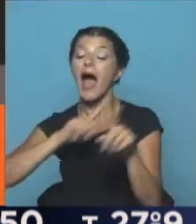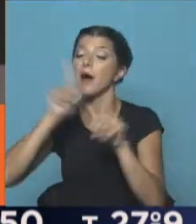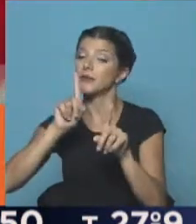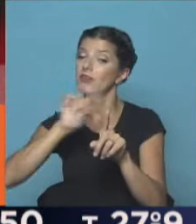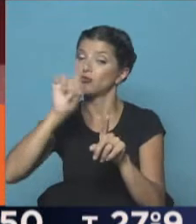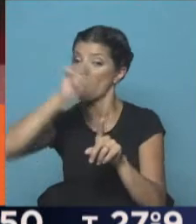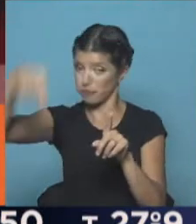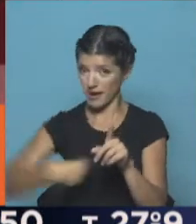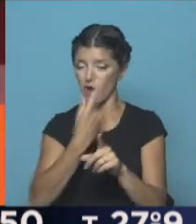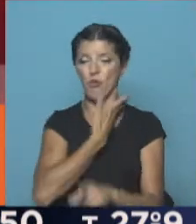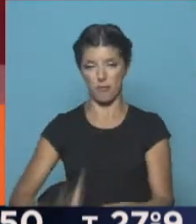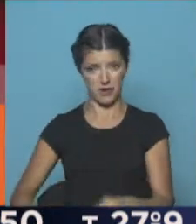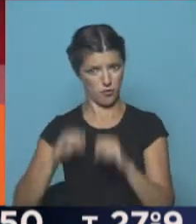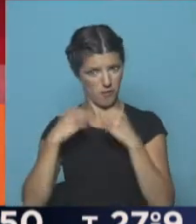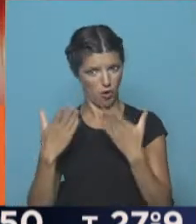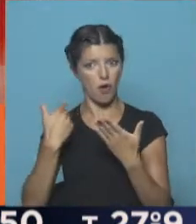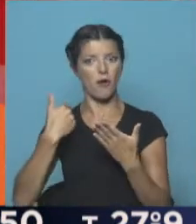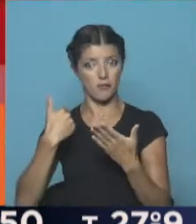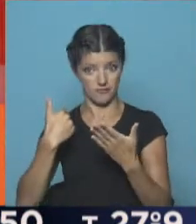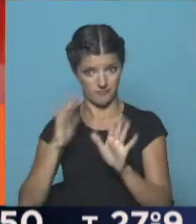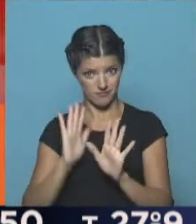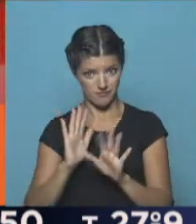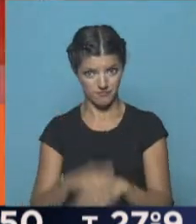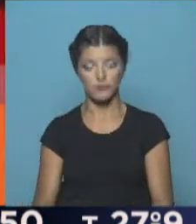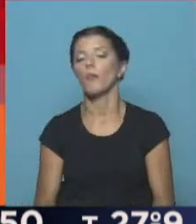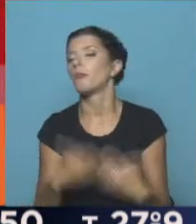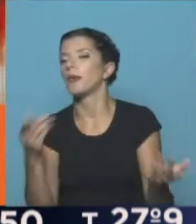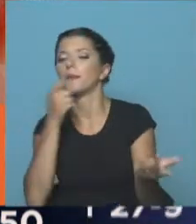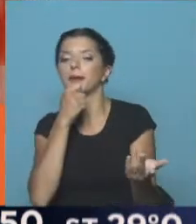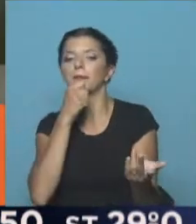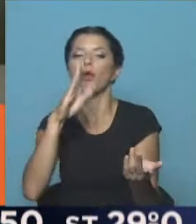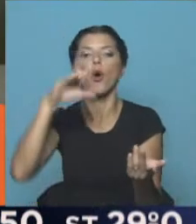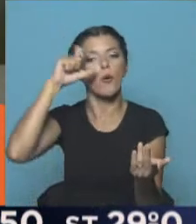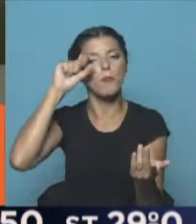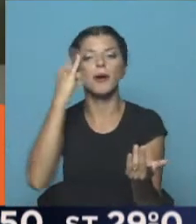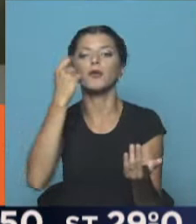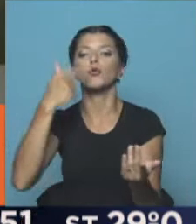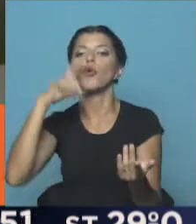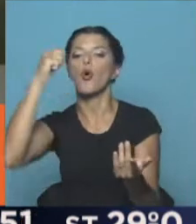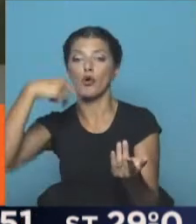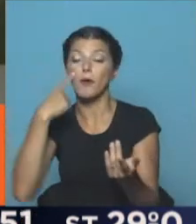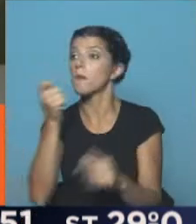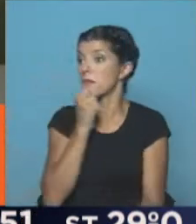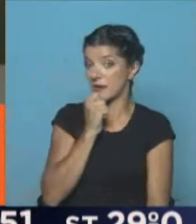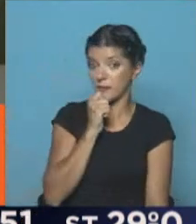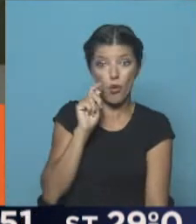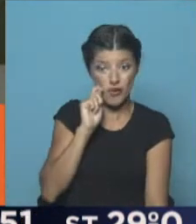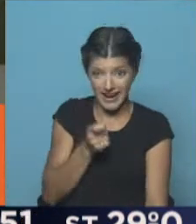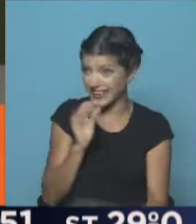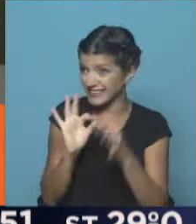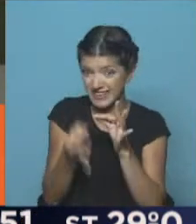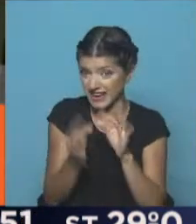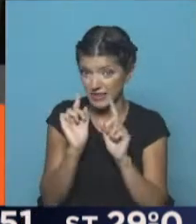limpio porque en realidad a través de un berlusconi un sano y en ucrania tenemos ucrania más cerca de estos países